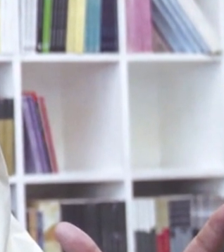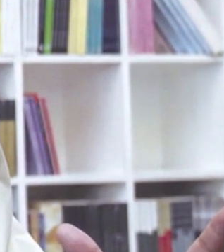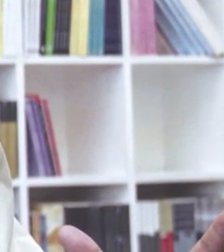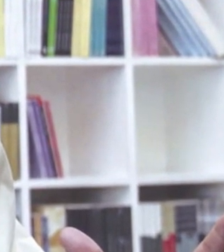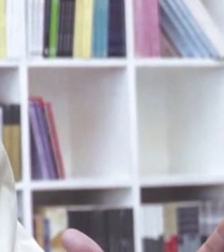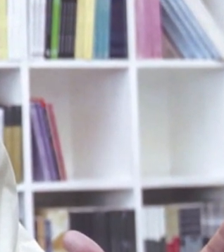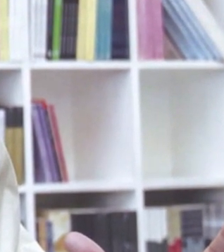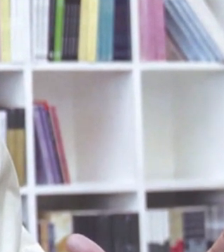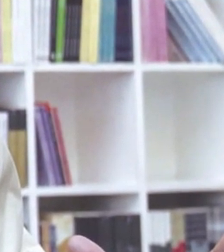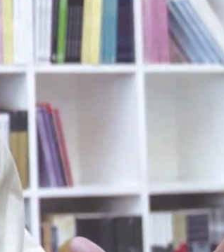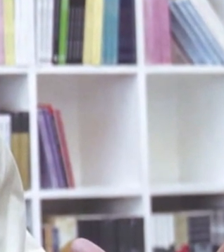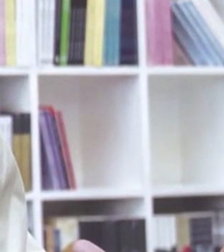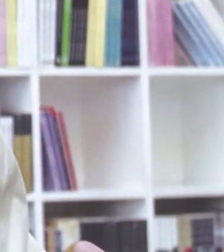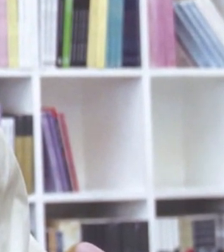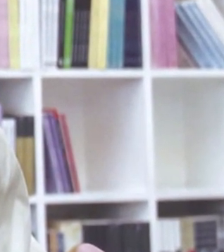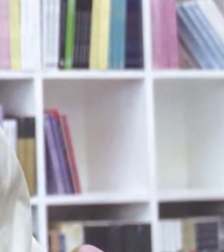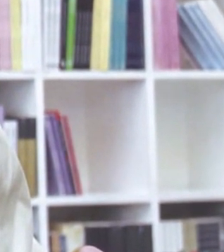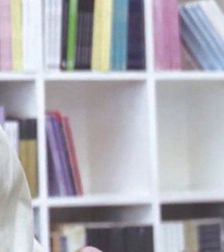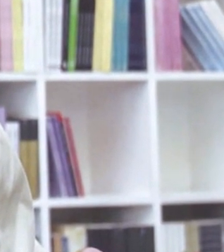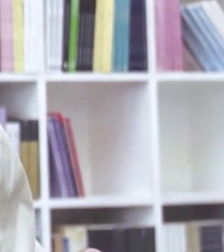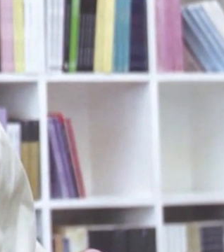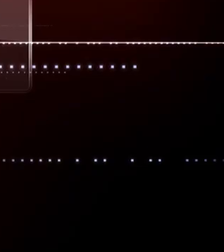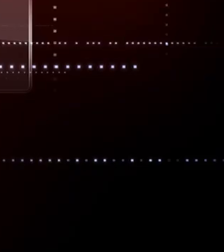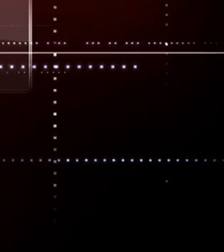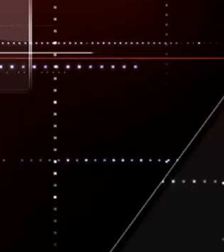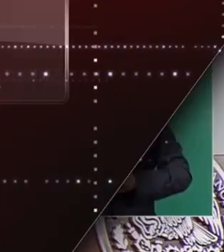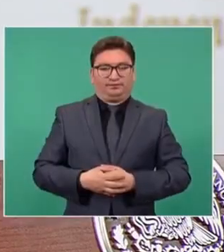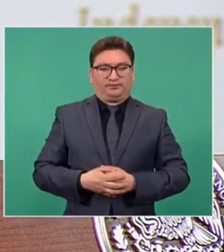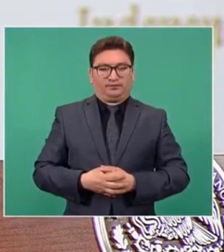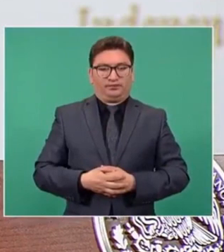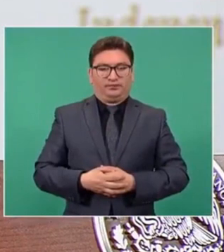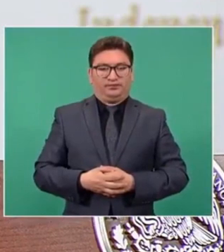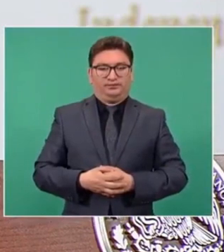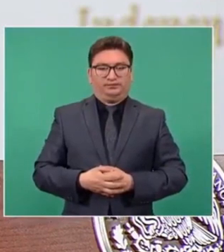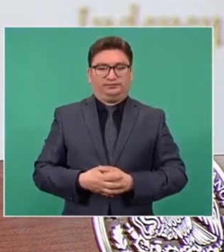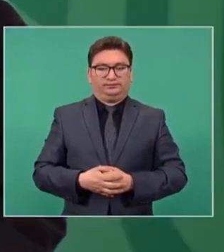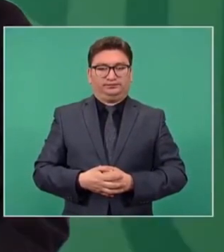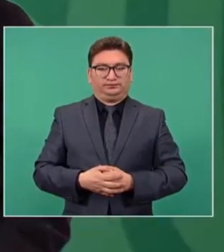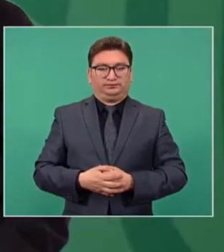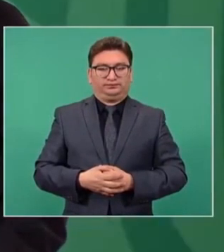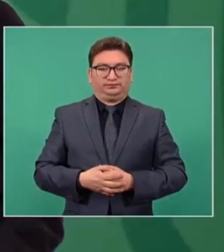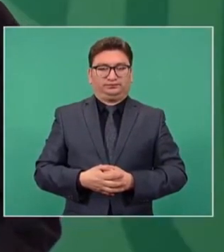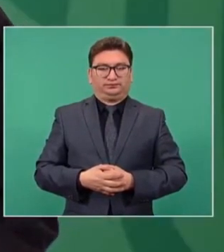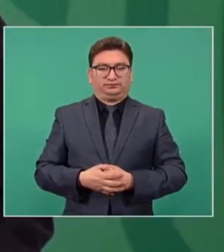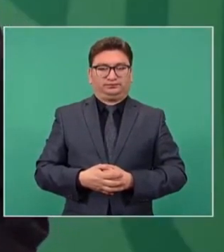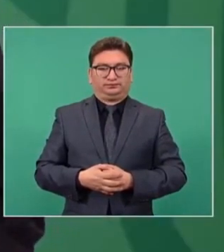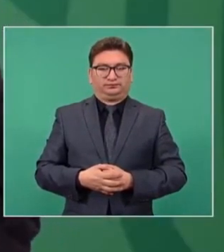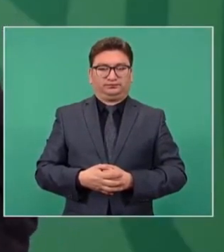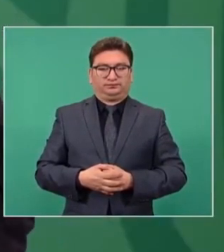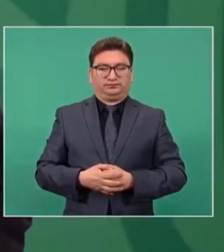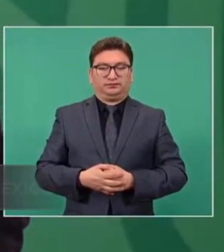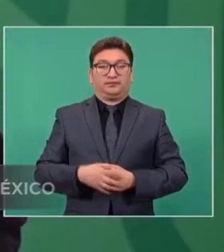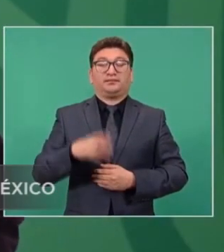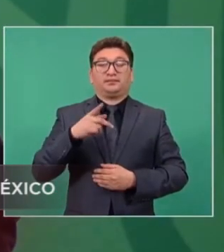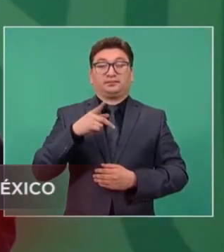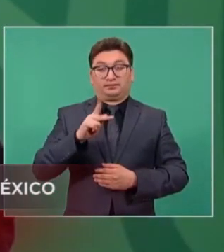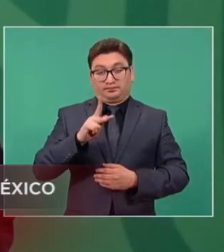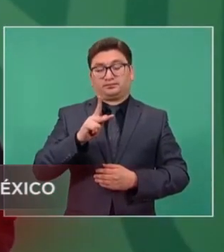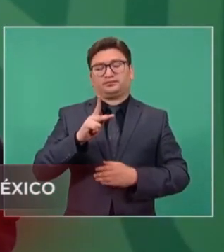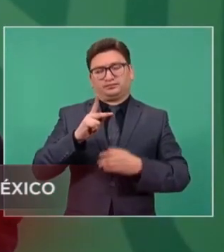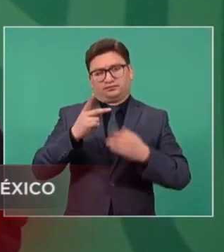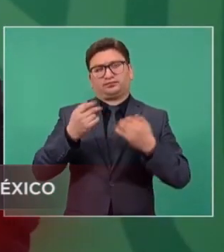sus tareas elementales priorizar el respeto a la libertad de expresión. También tenemos que garantizar